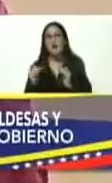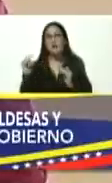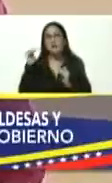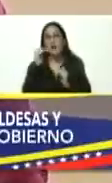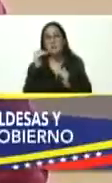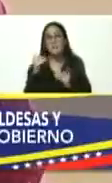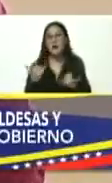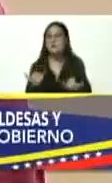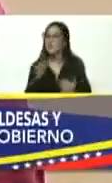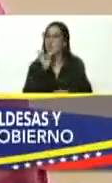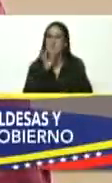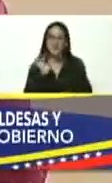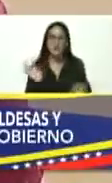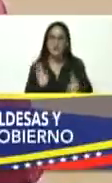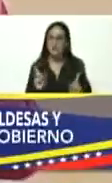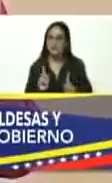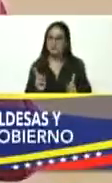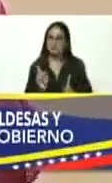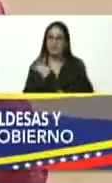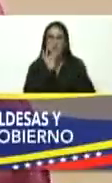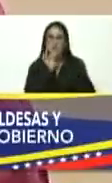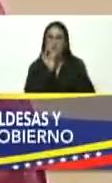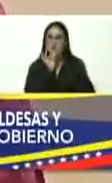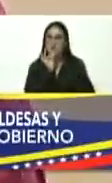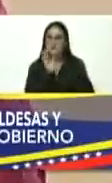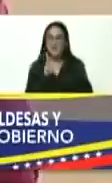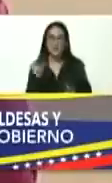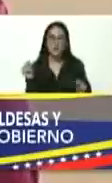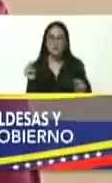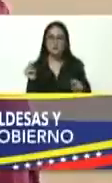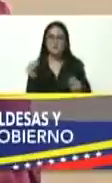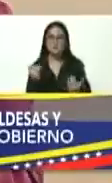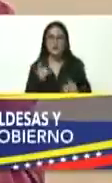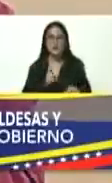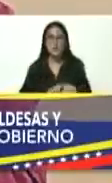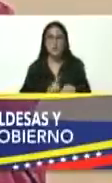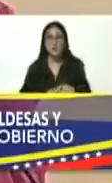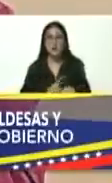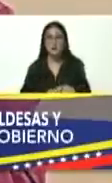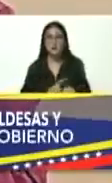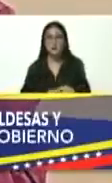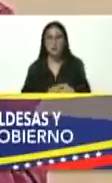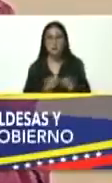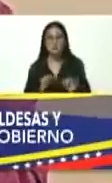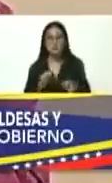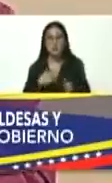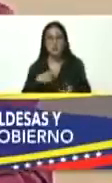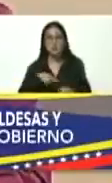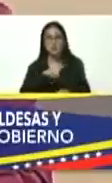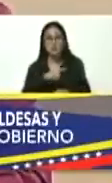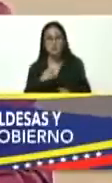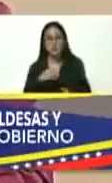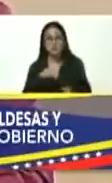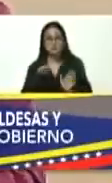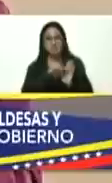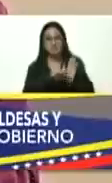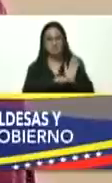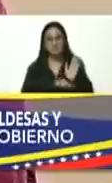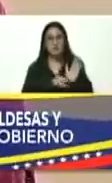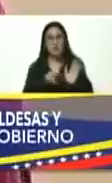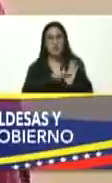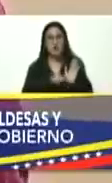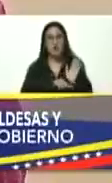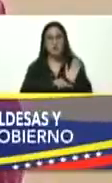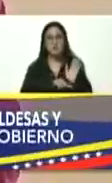eso no ha llegado todavía eso no ha pasado en el momento que pase tomaremos nuestras medidas nosotros